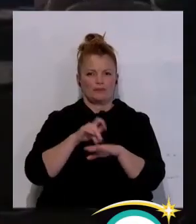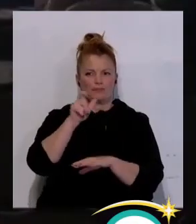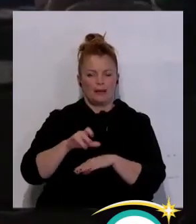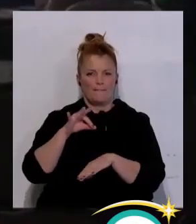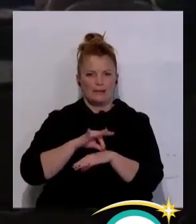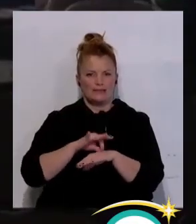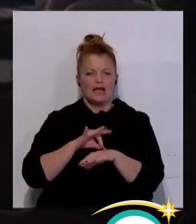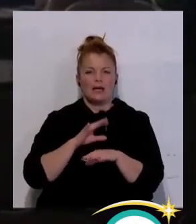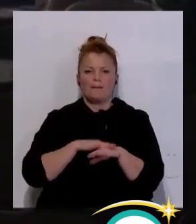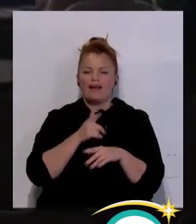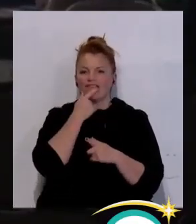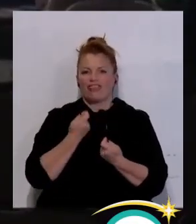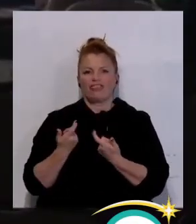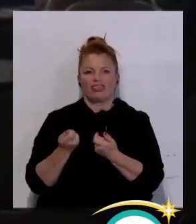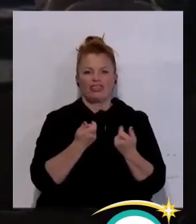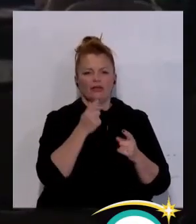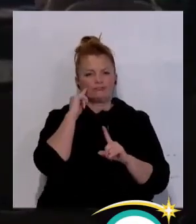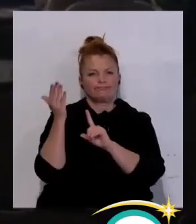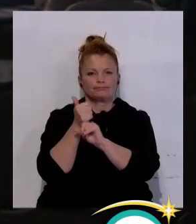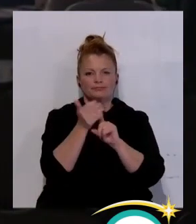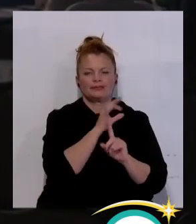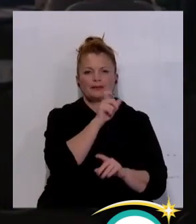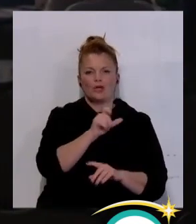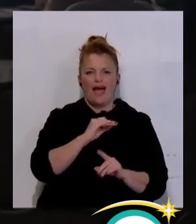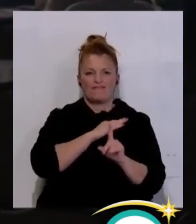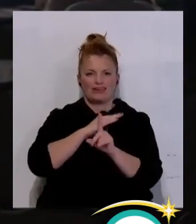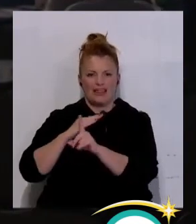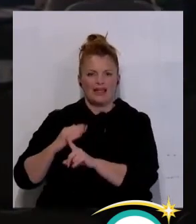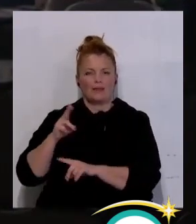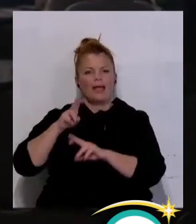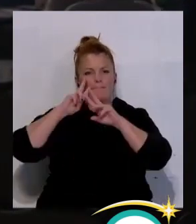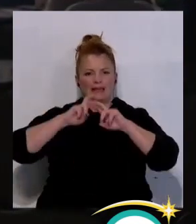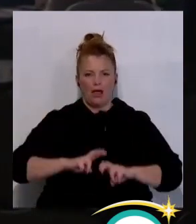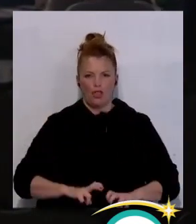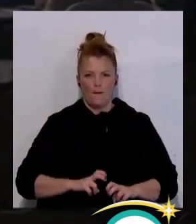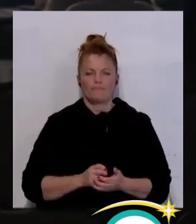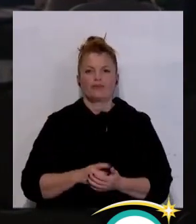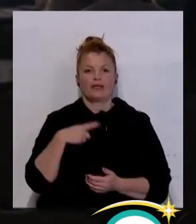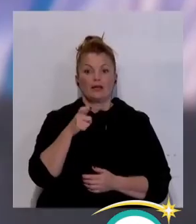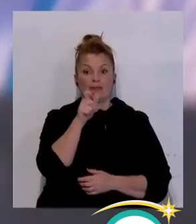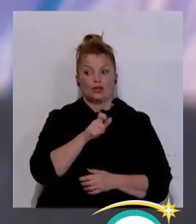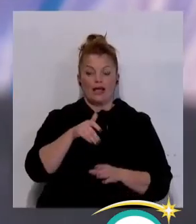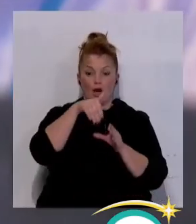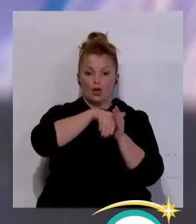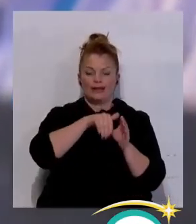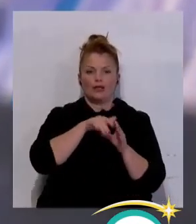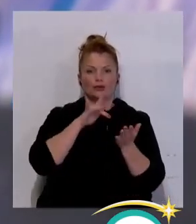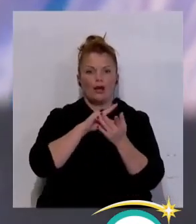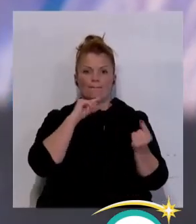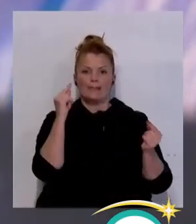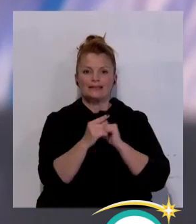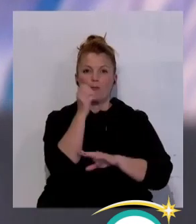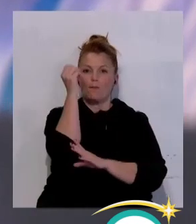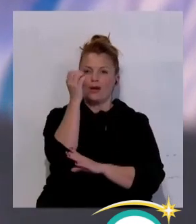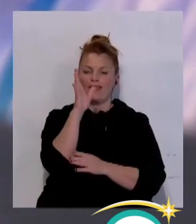paciente para facilitar el rescate de afectados y la investigación. Entre los contenidos de las mesas y